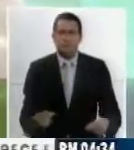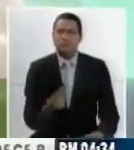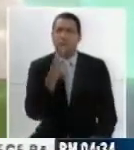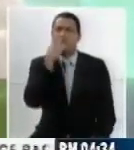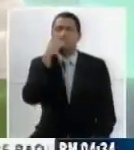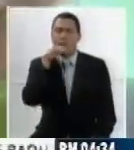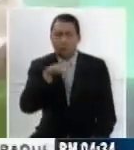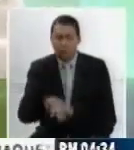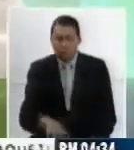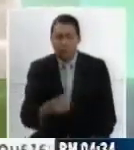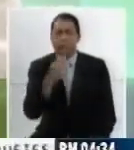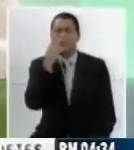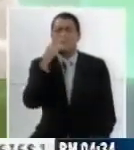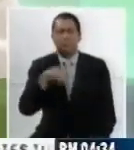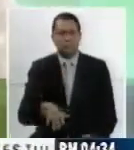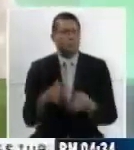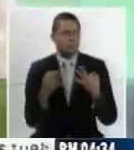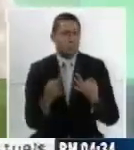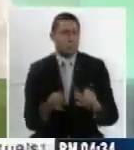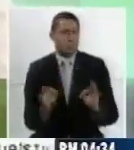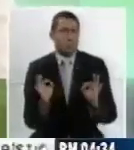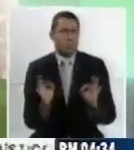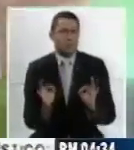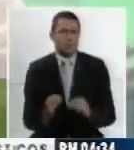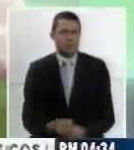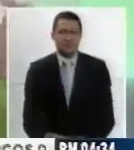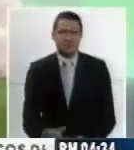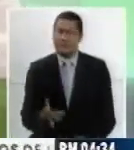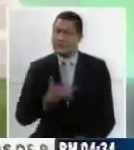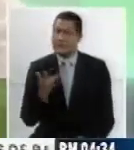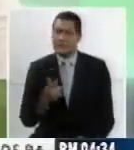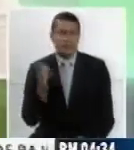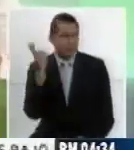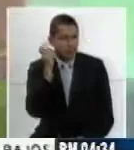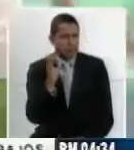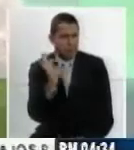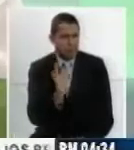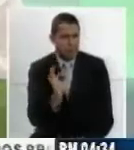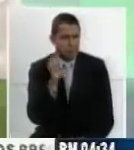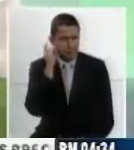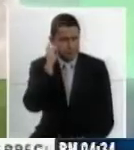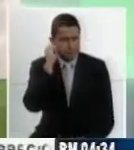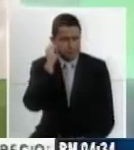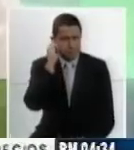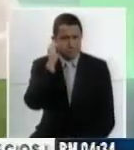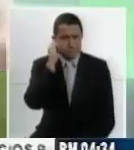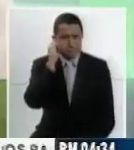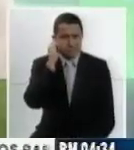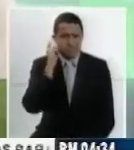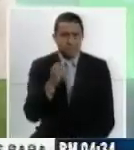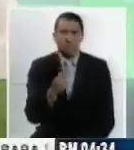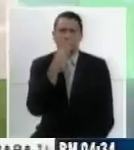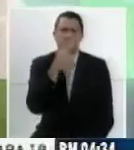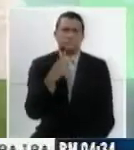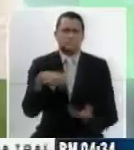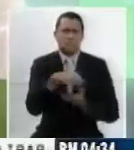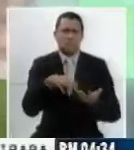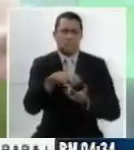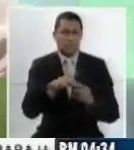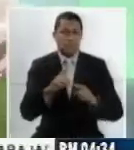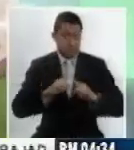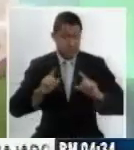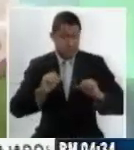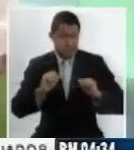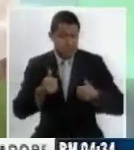y sale y la función debe ser así, sin, sencilla, sin sentir sonidos, sin oír ruidos respiratorios que la perturben. Cuando